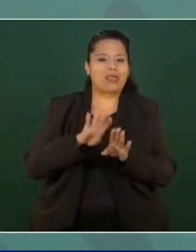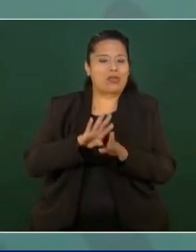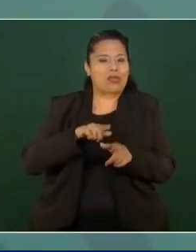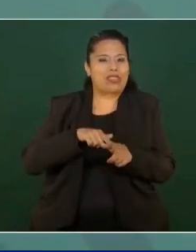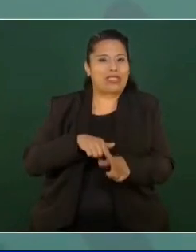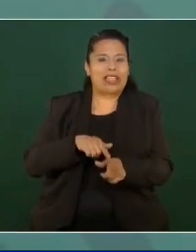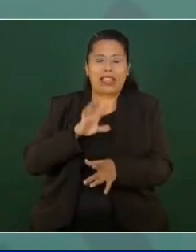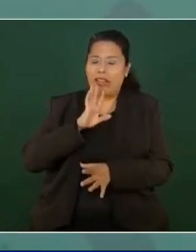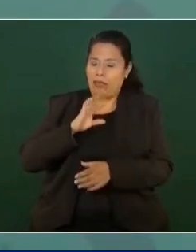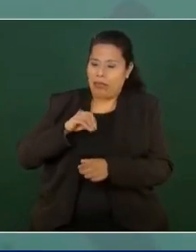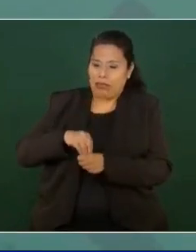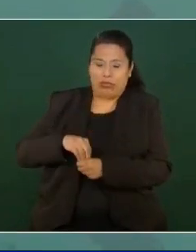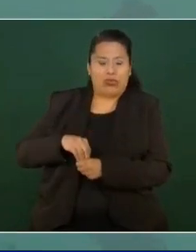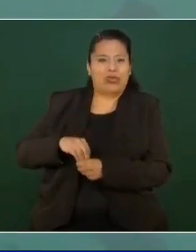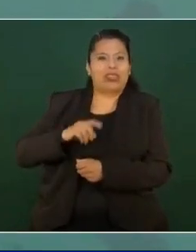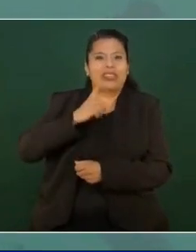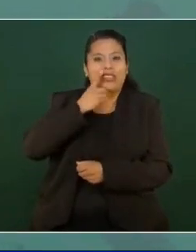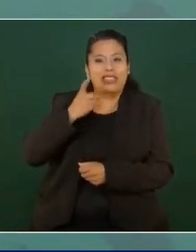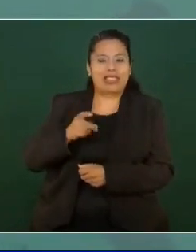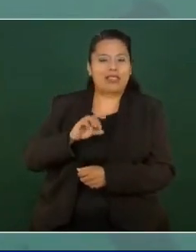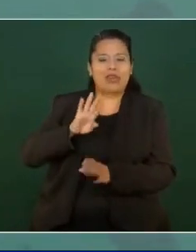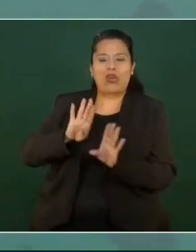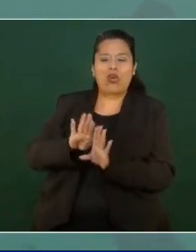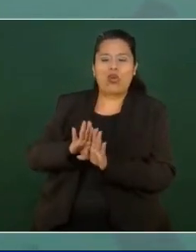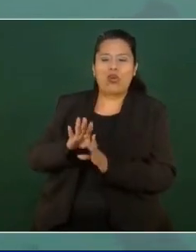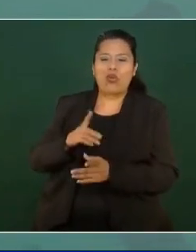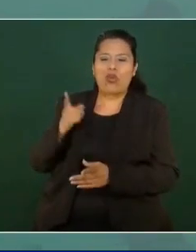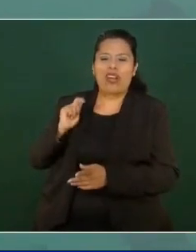a los corruptos.